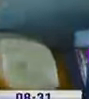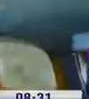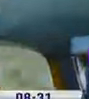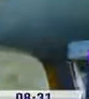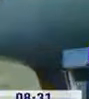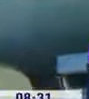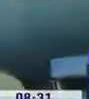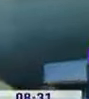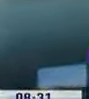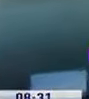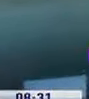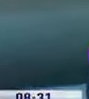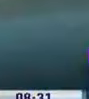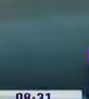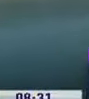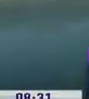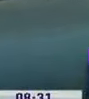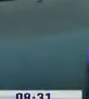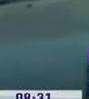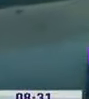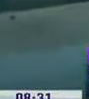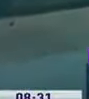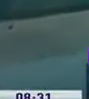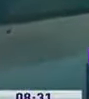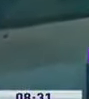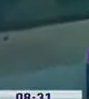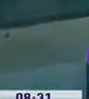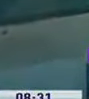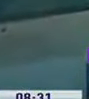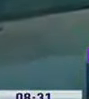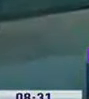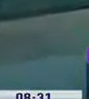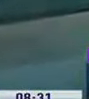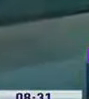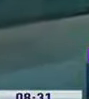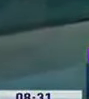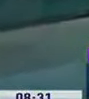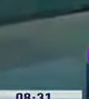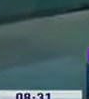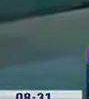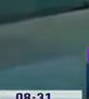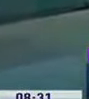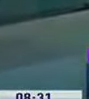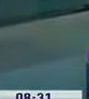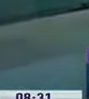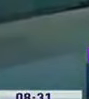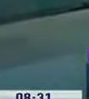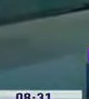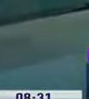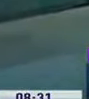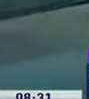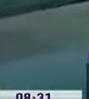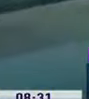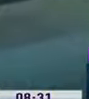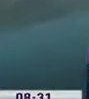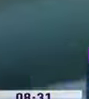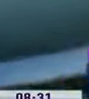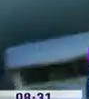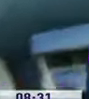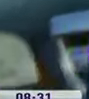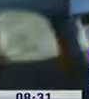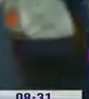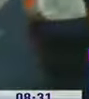¿Cómo le va? Aquí bien nomás, jefe. ¿Se puso colorado o es el reflejo de la camiseta? Me puse colorado